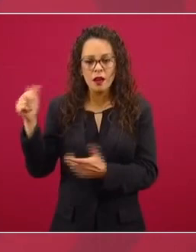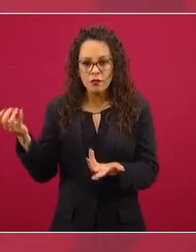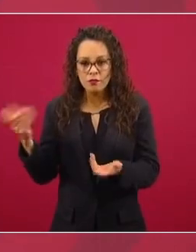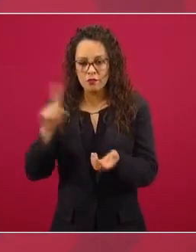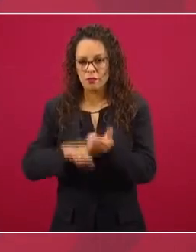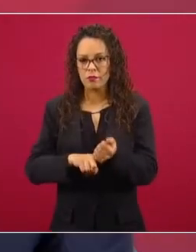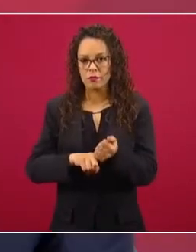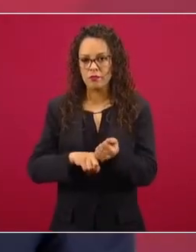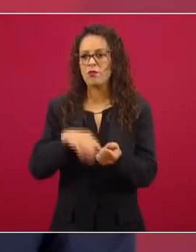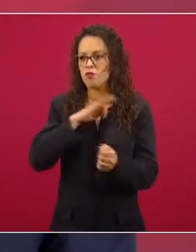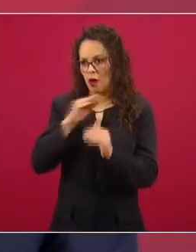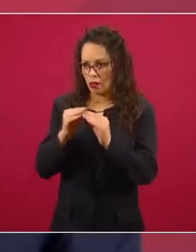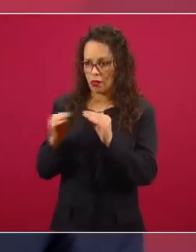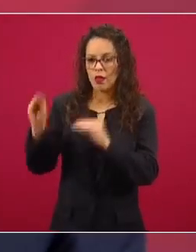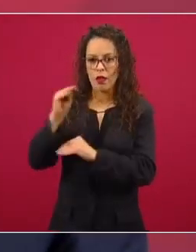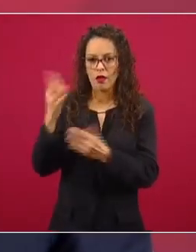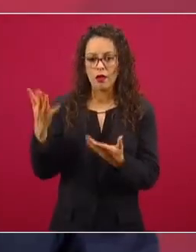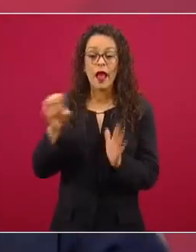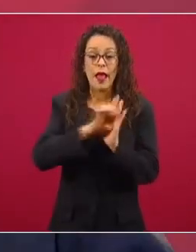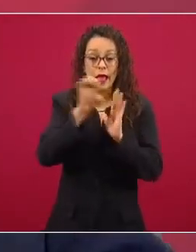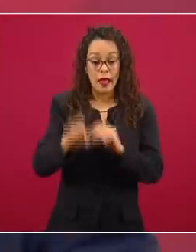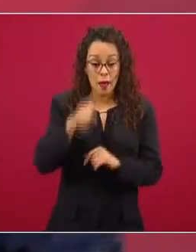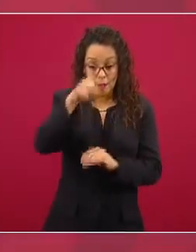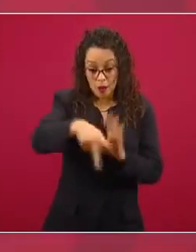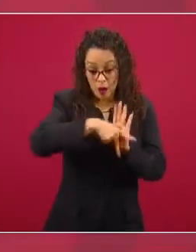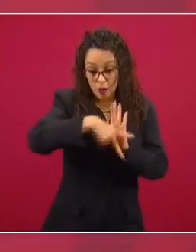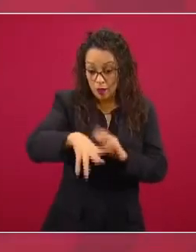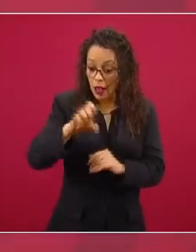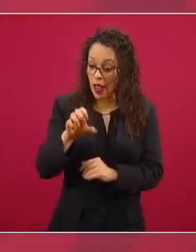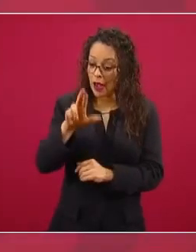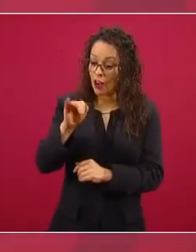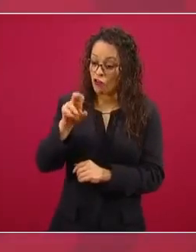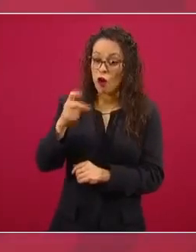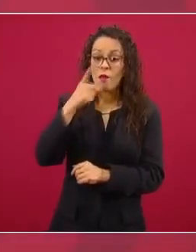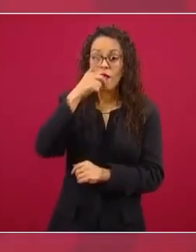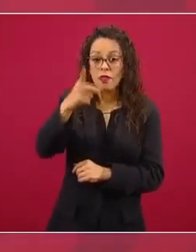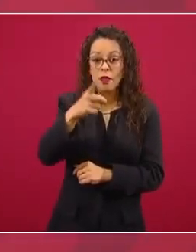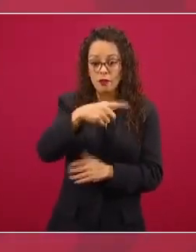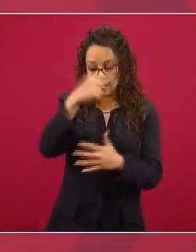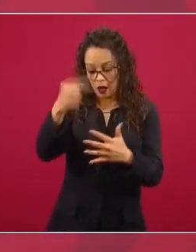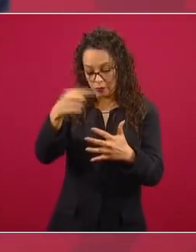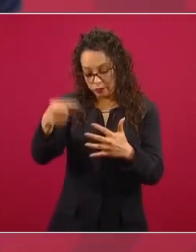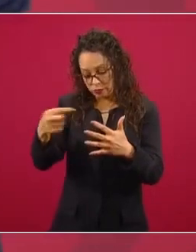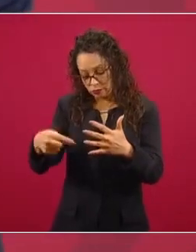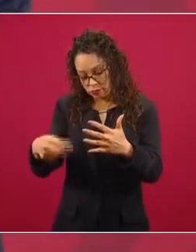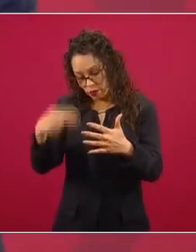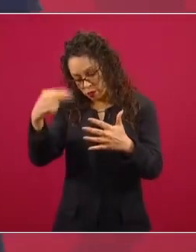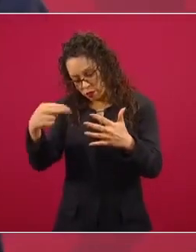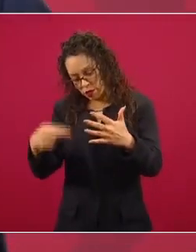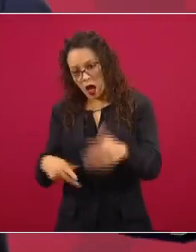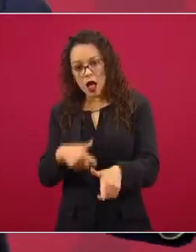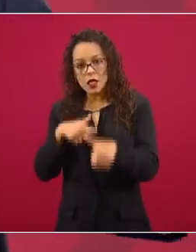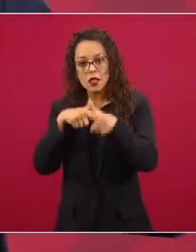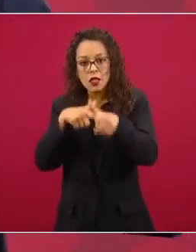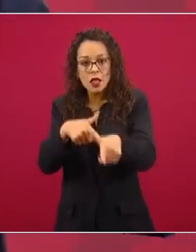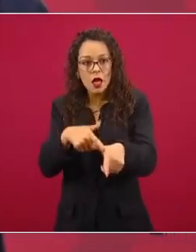Entonces, cuando dice el Reforma, todos estos siguen ahí, pues sí,